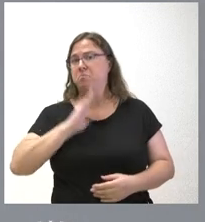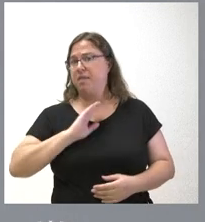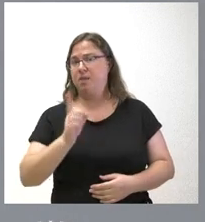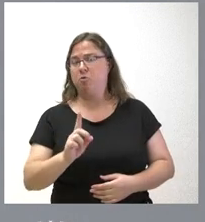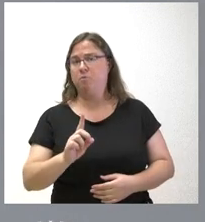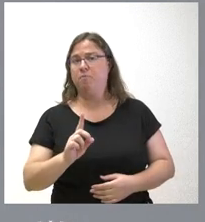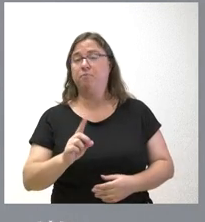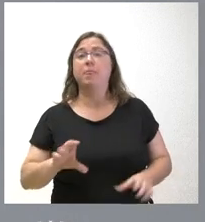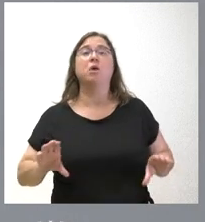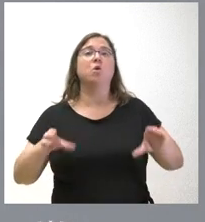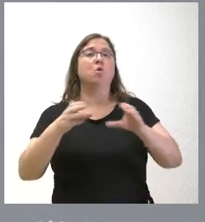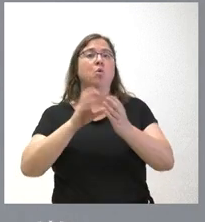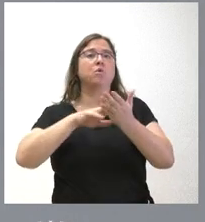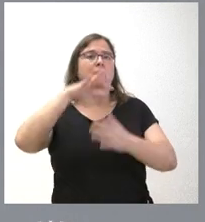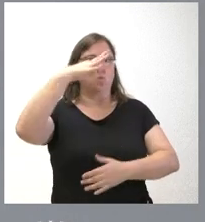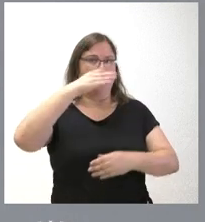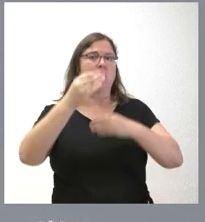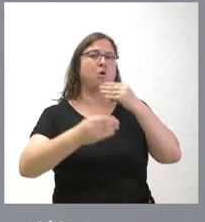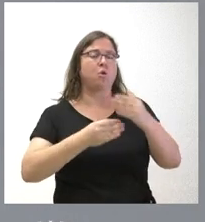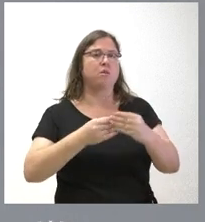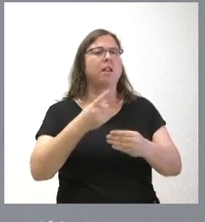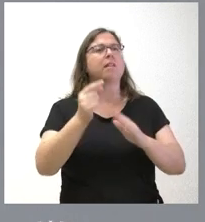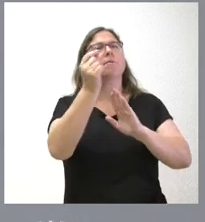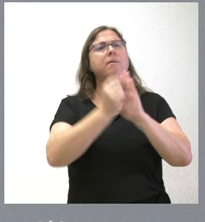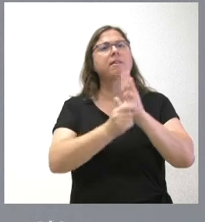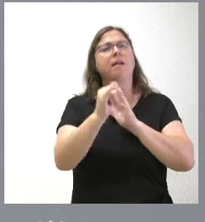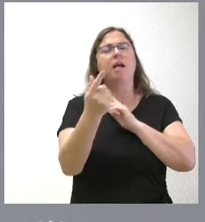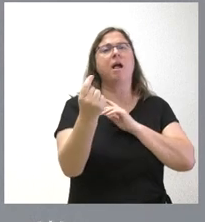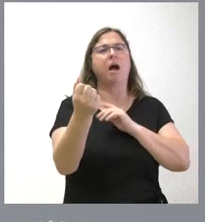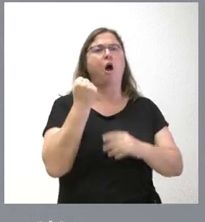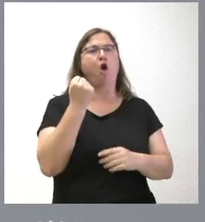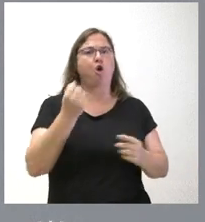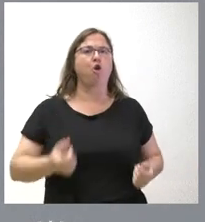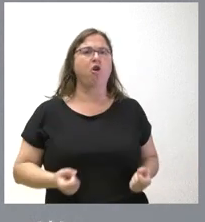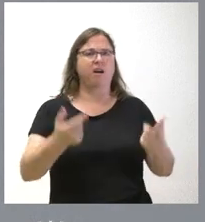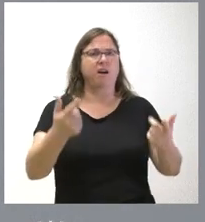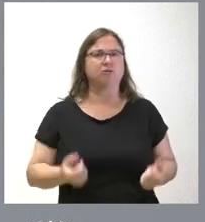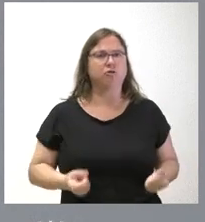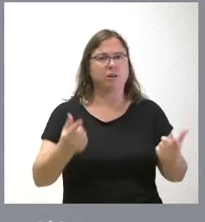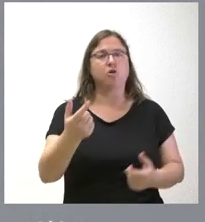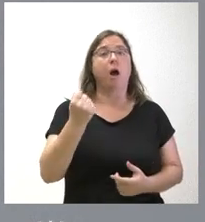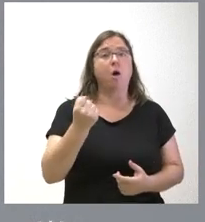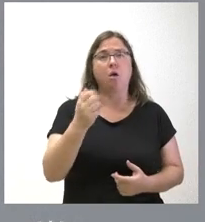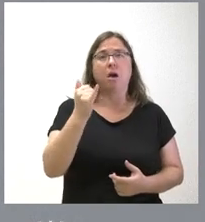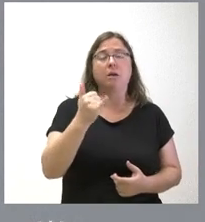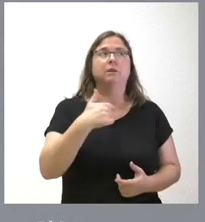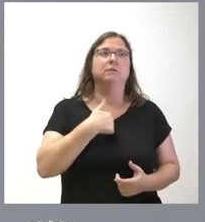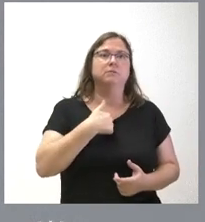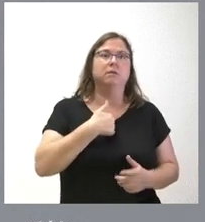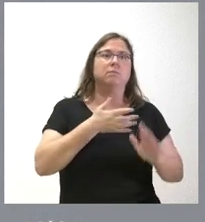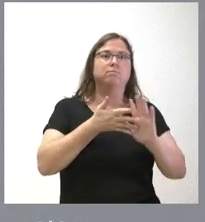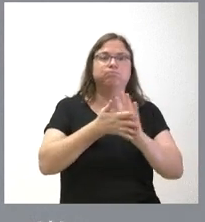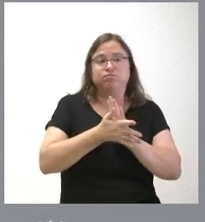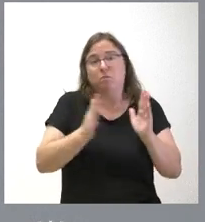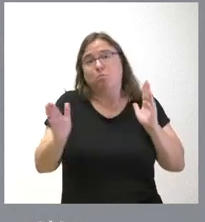la junta es la única que lo ha hecho hay medidas también de ahorro en el gasto yo por no ser exhaustivo y menos